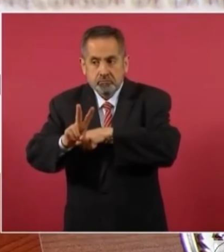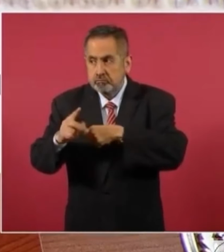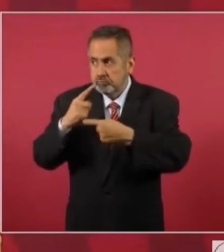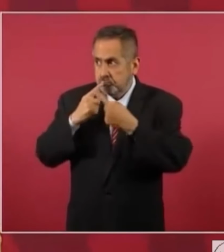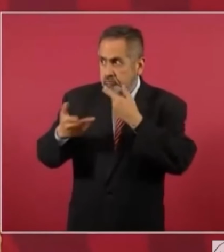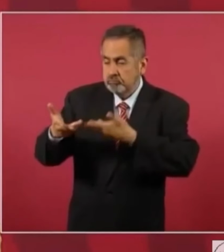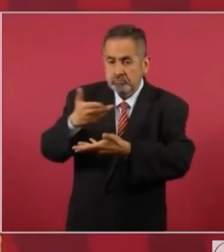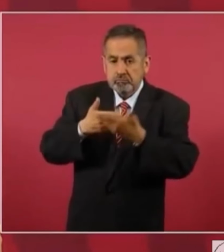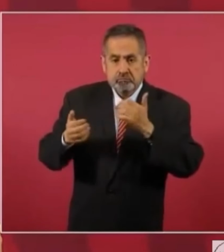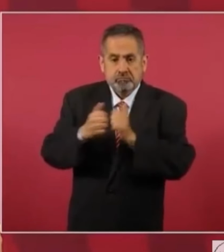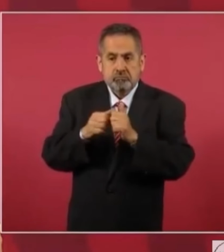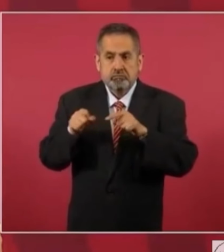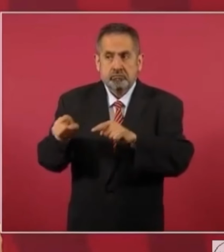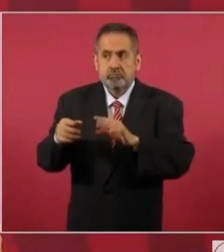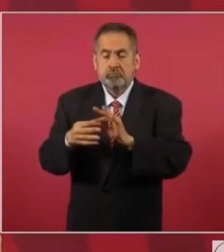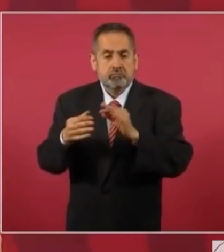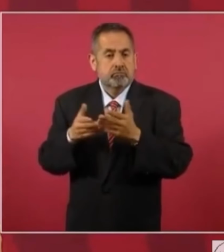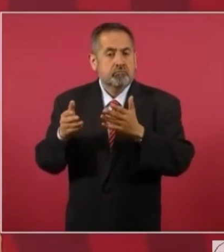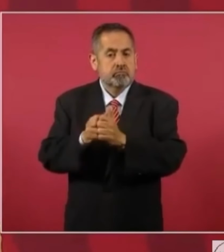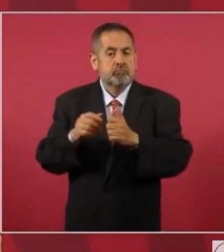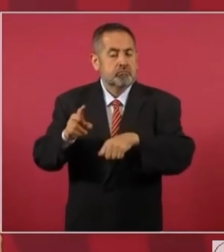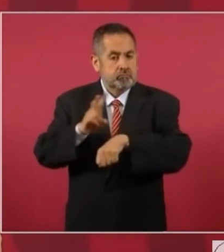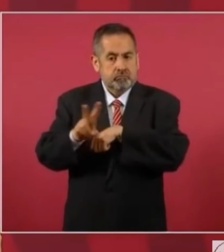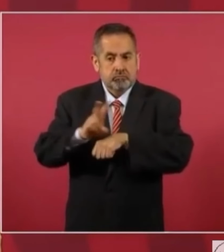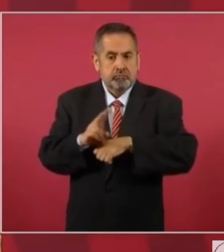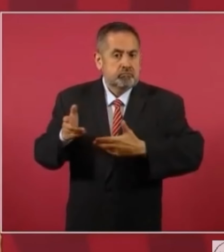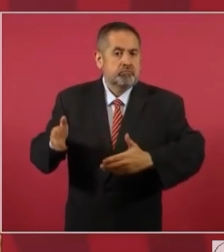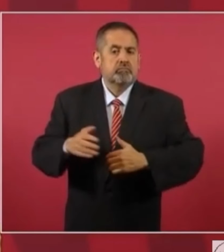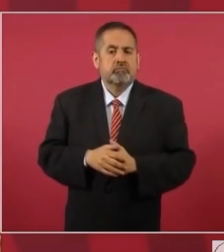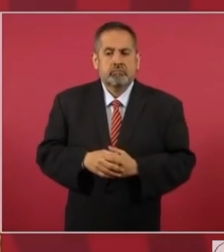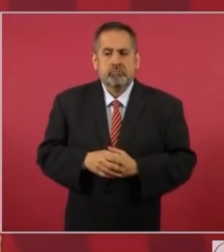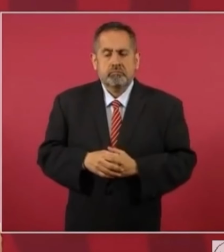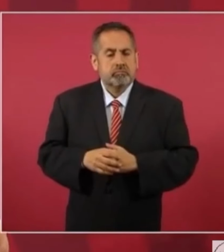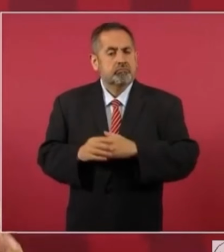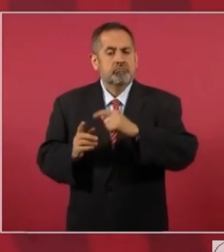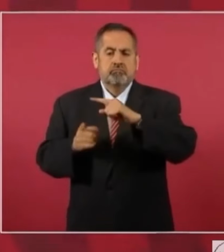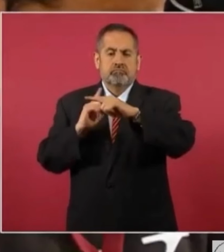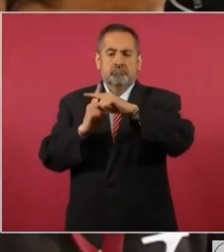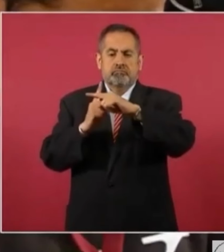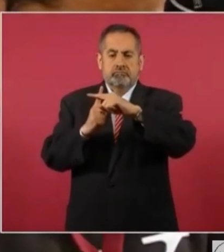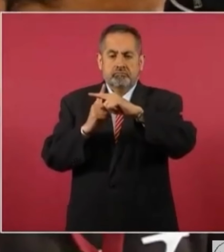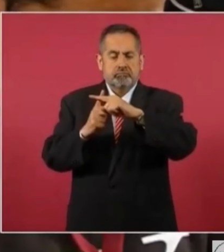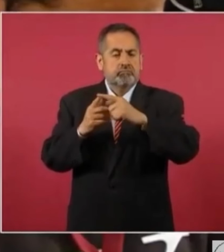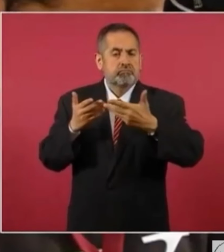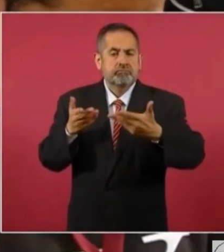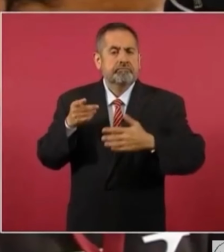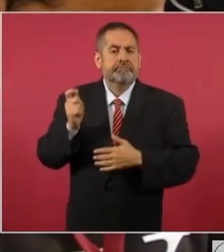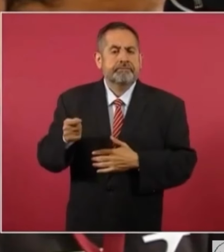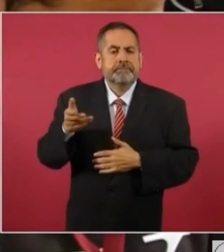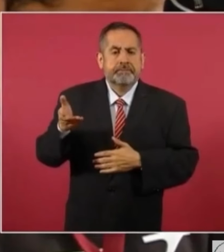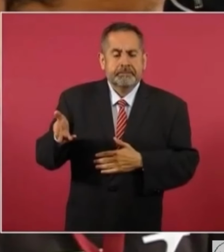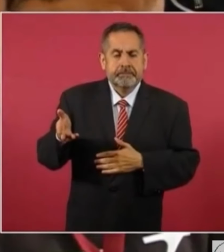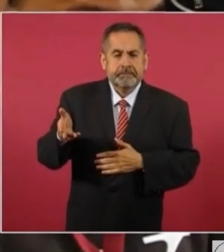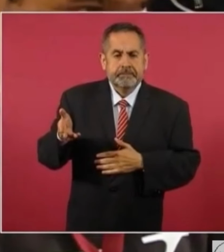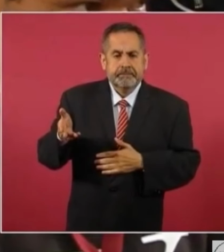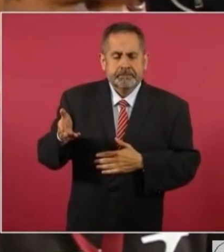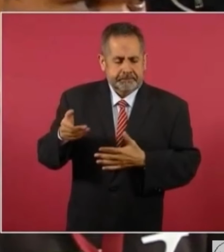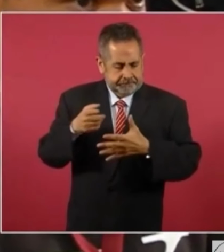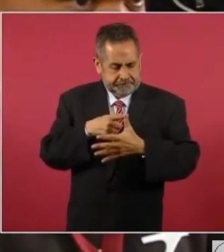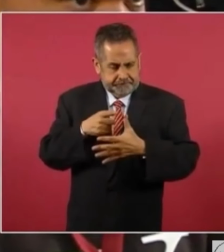de Estados Unidos con Venezuela. Es positivo el que, ya va como la